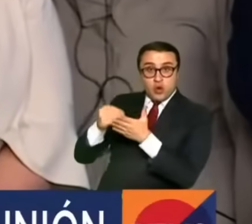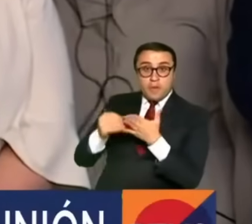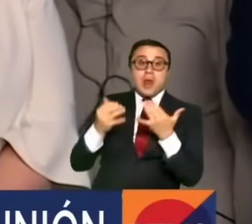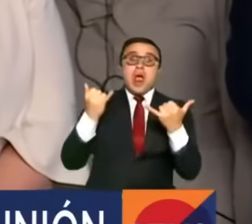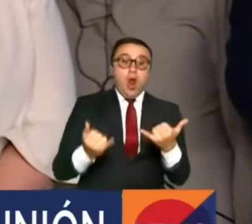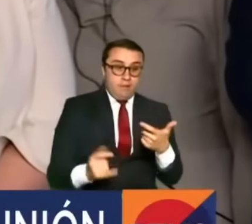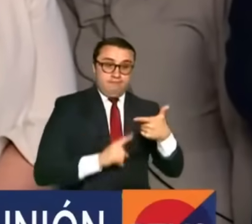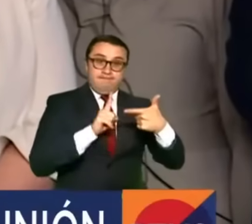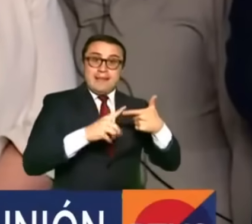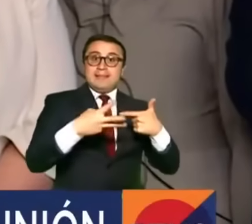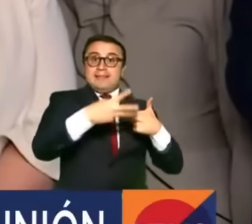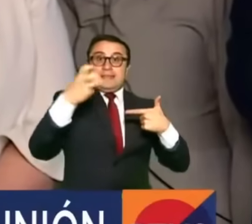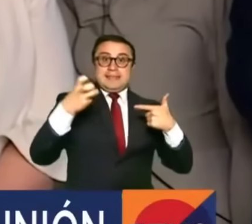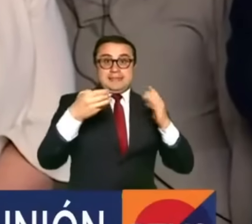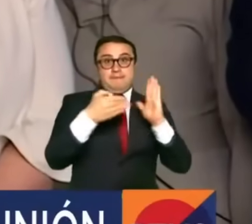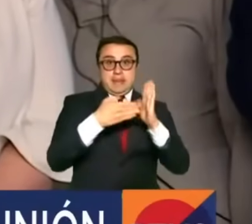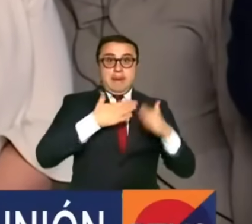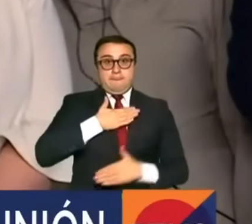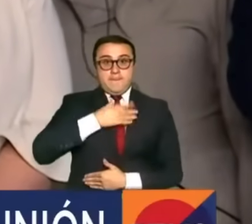presente.